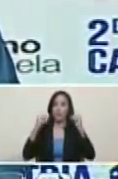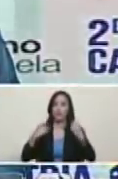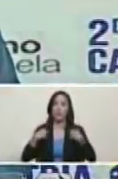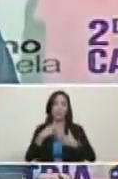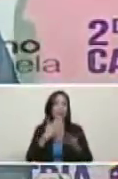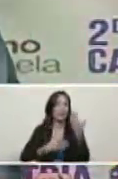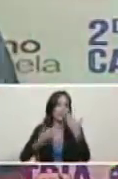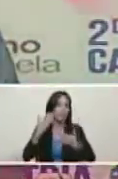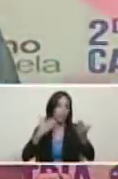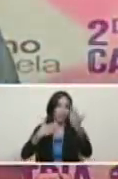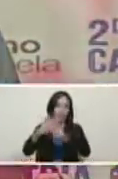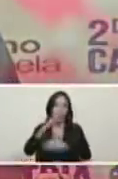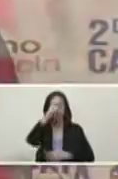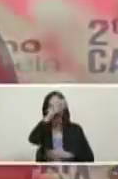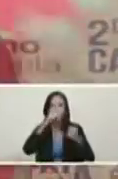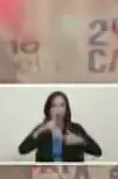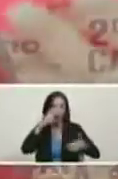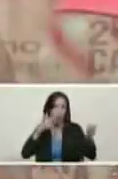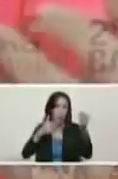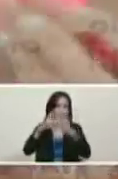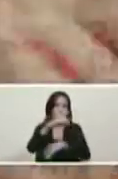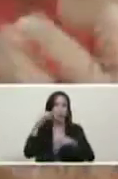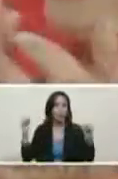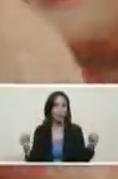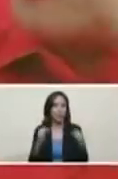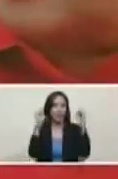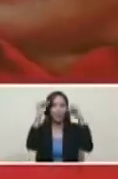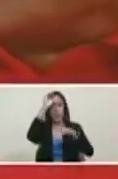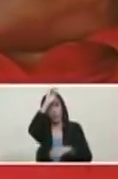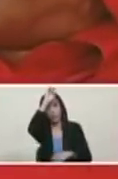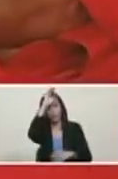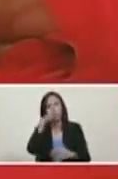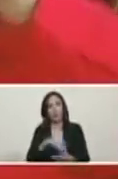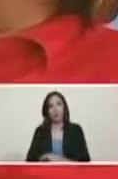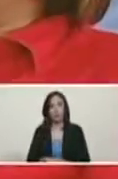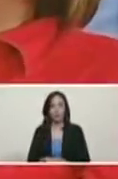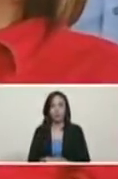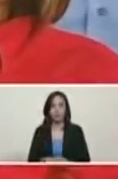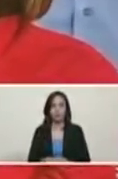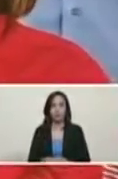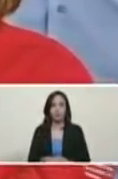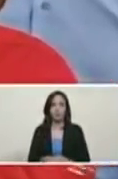sigue, hoy más que nunca. ¡Que viva Robert Serra!